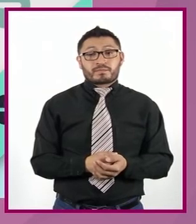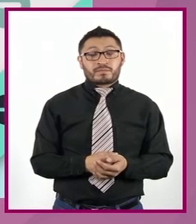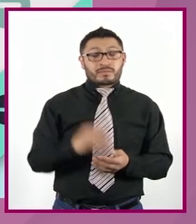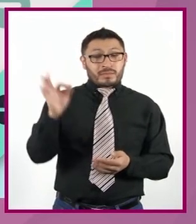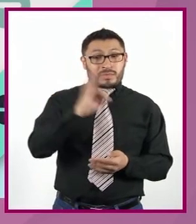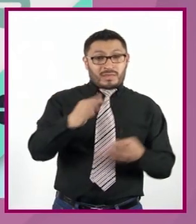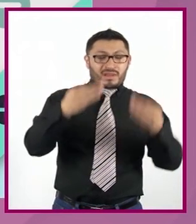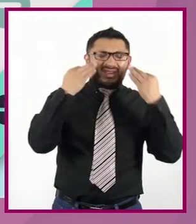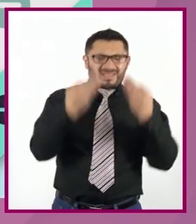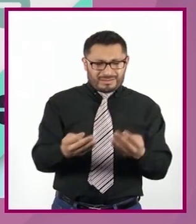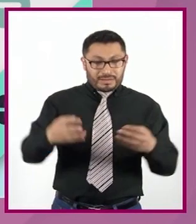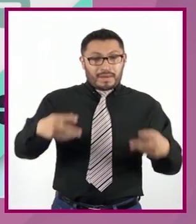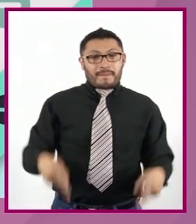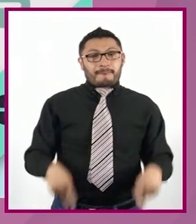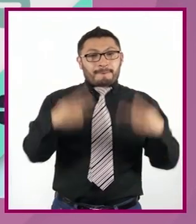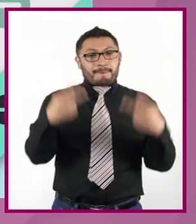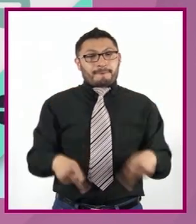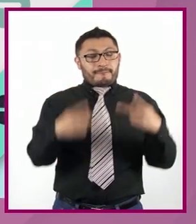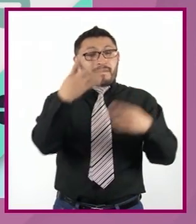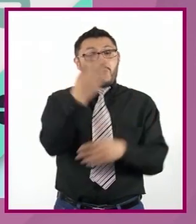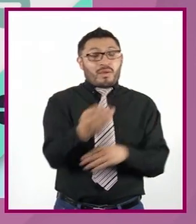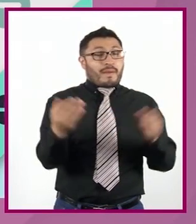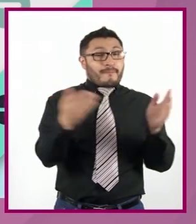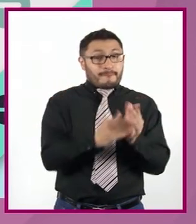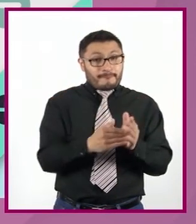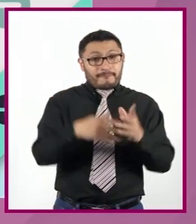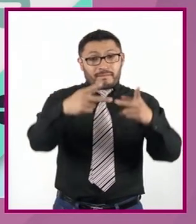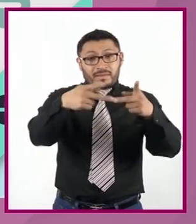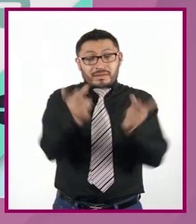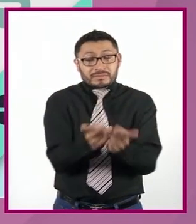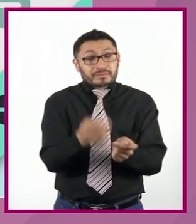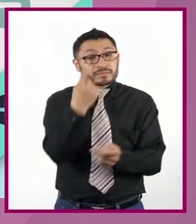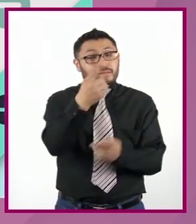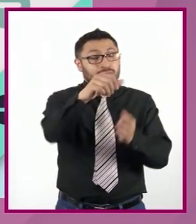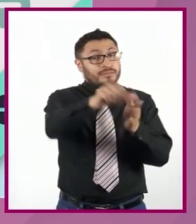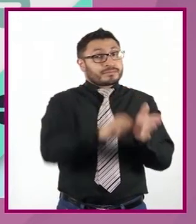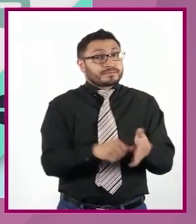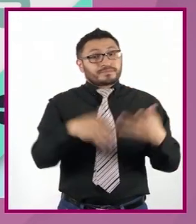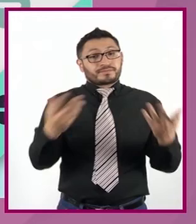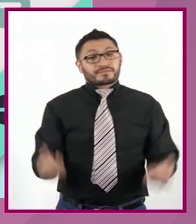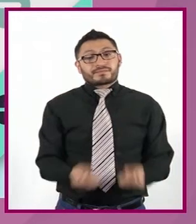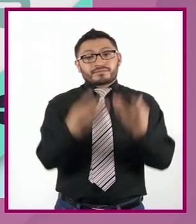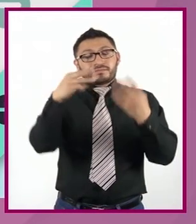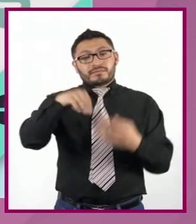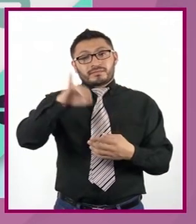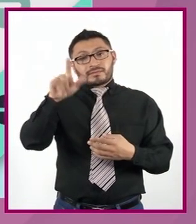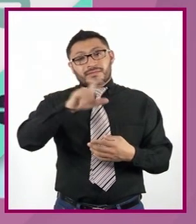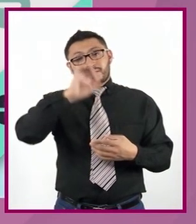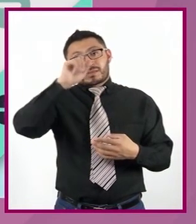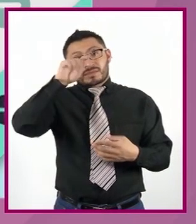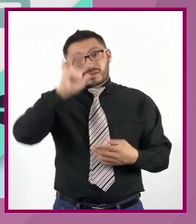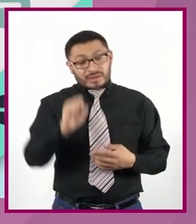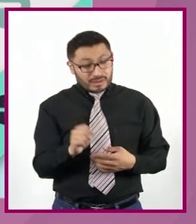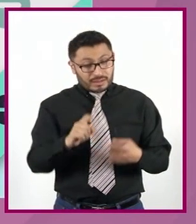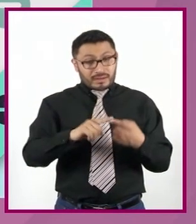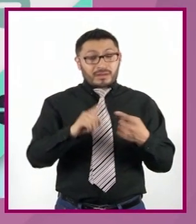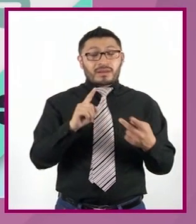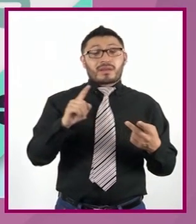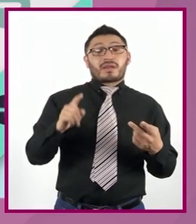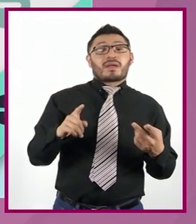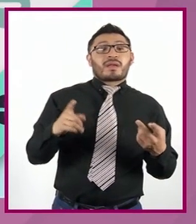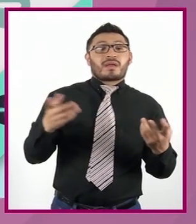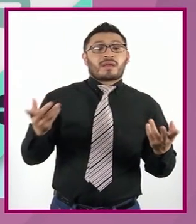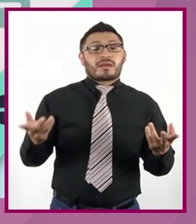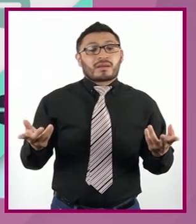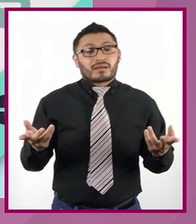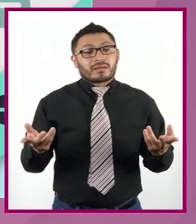Si sabemos que se vendieron 9,000 platillos en el semestre, ¿cuántos michiotes de mariscos sazonados con